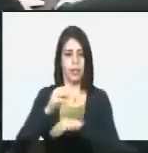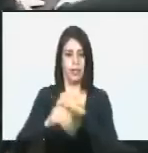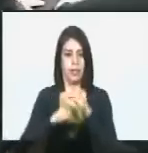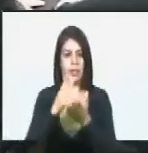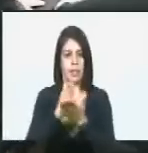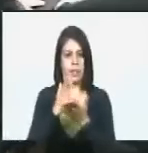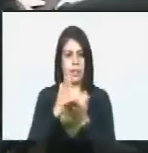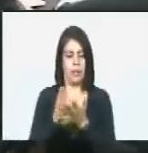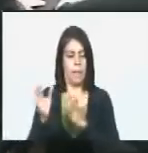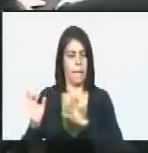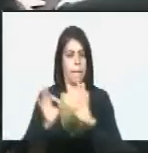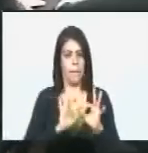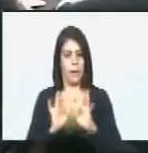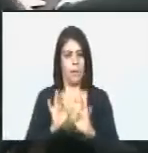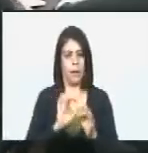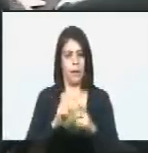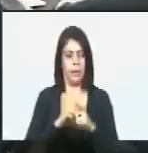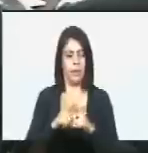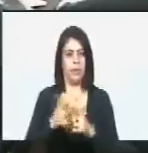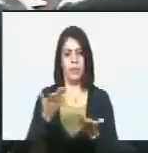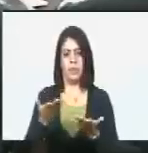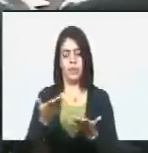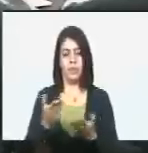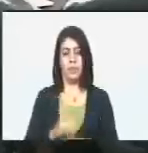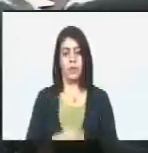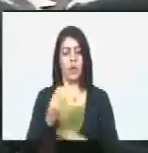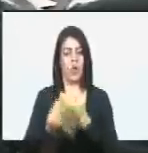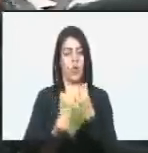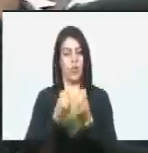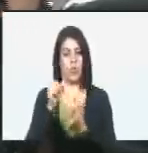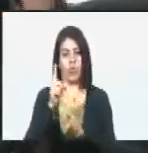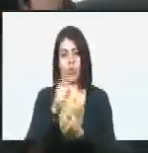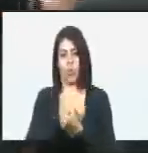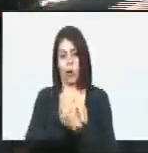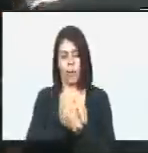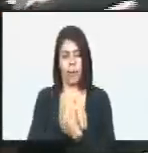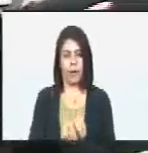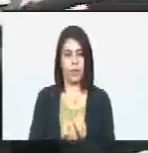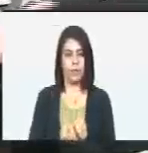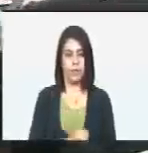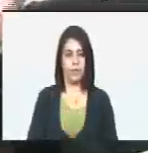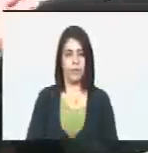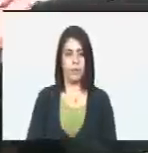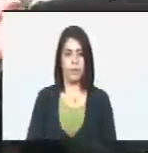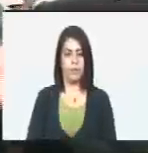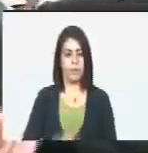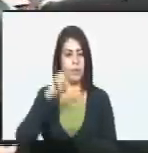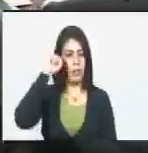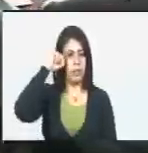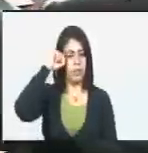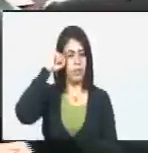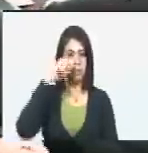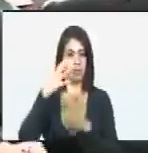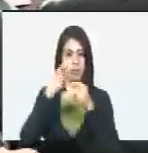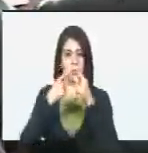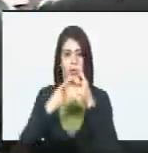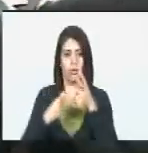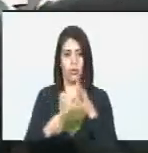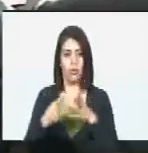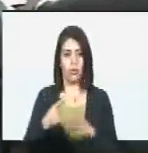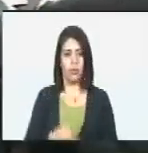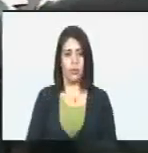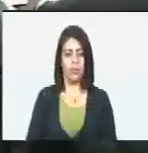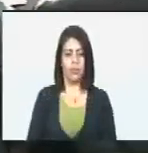el violonchelo. ¿Cómo no amar y recordar tantas cosas de